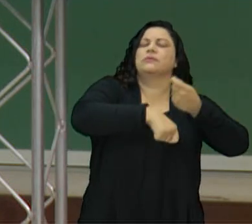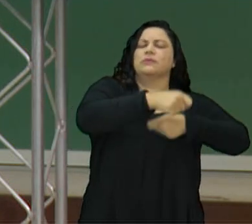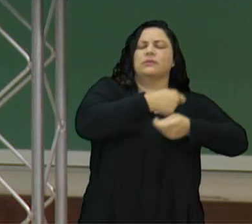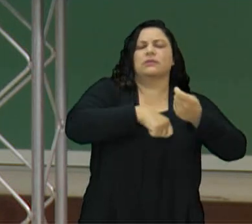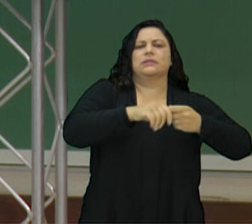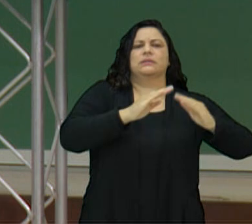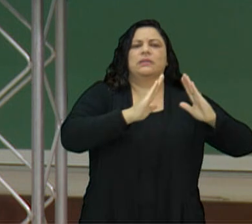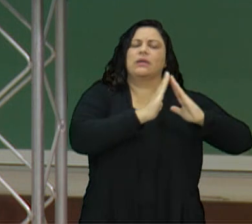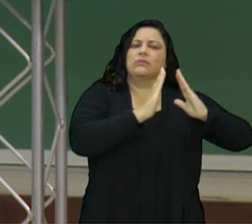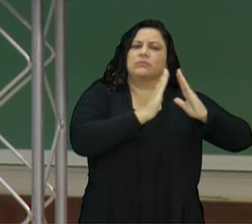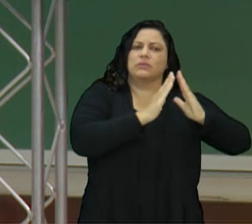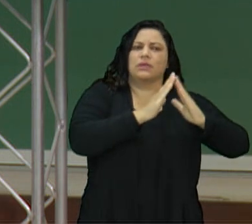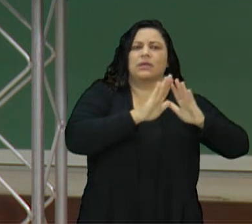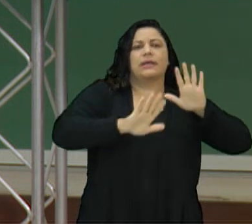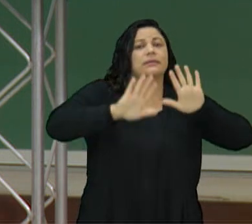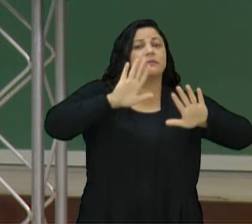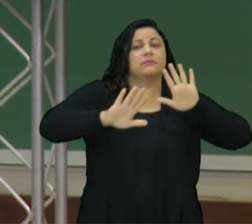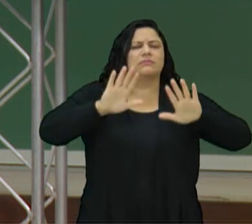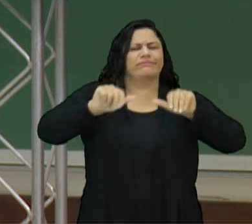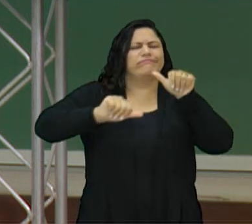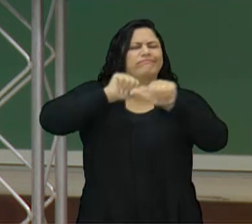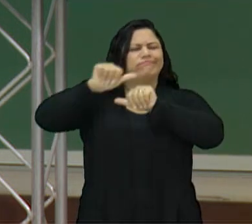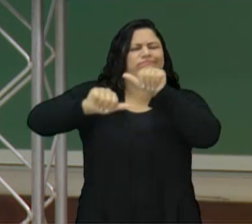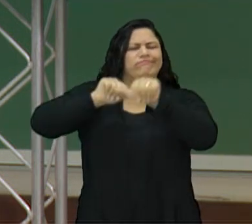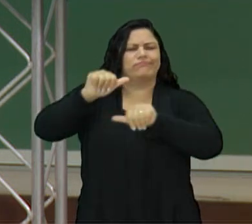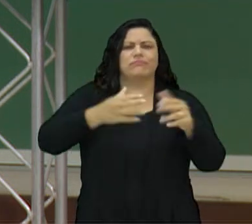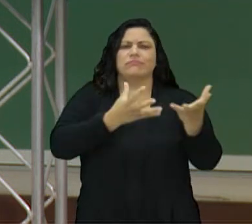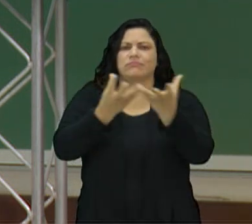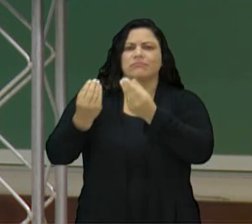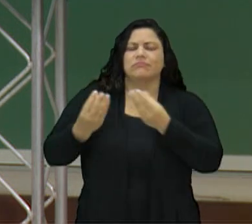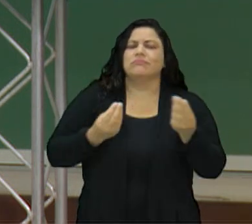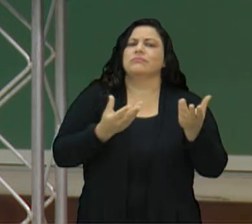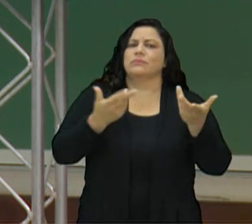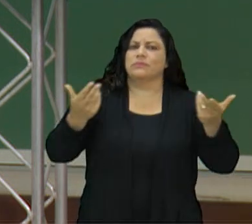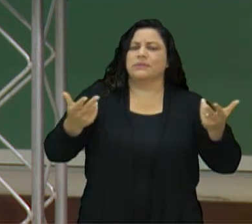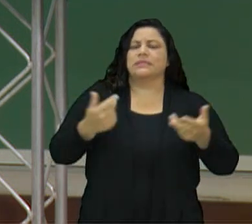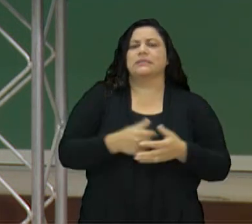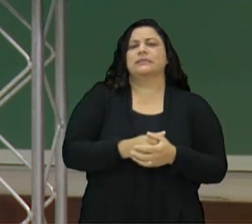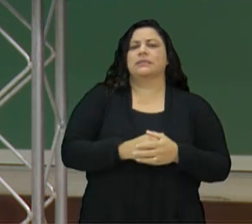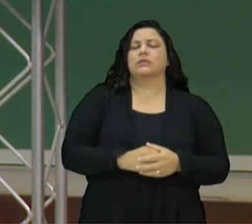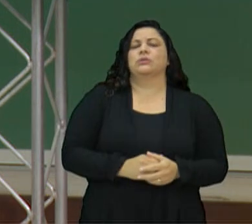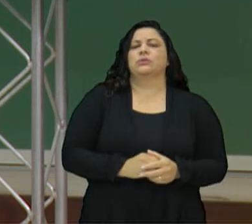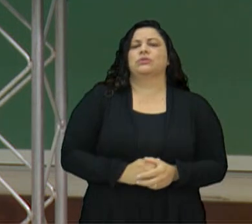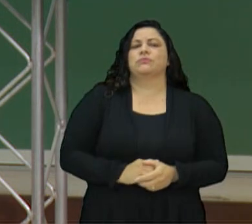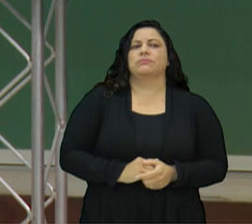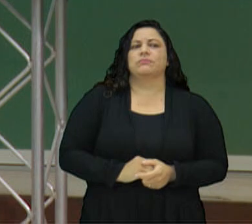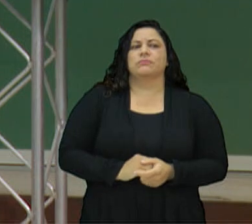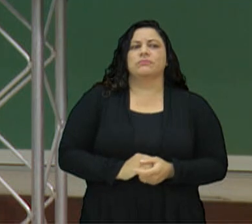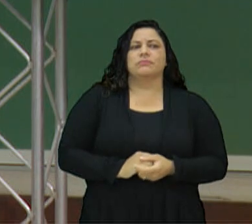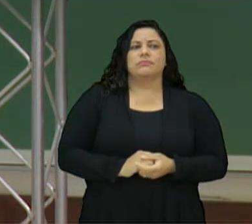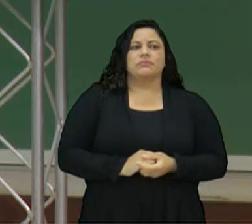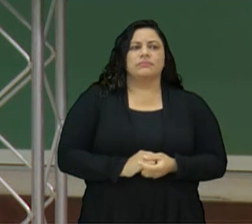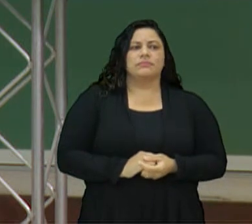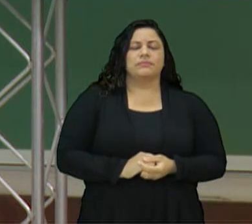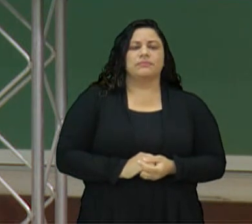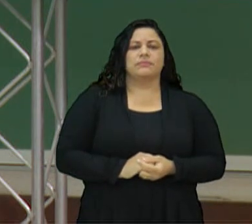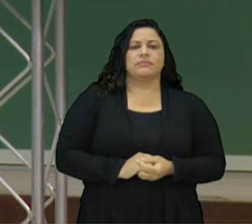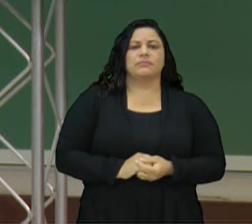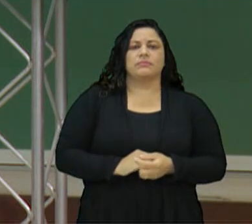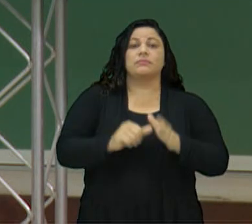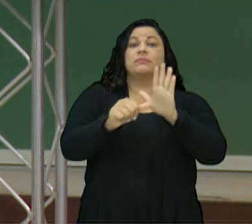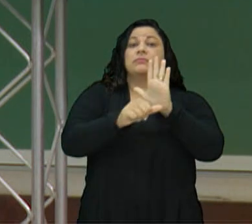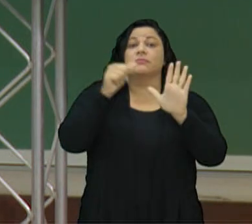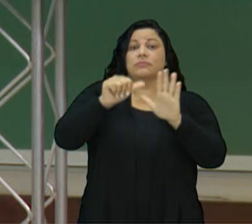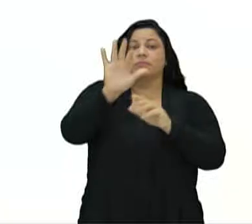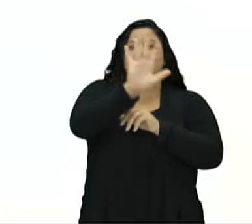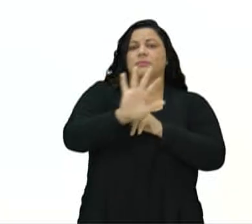aquella casa, né, a gente vai ver que mudam bastante os modelos e as localizações. Então, a primeira imagem que nós